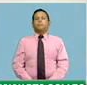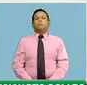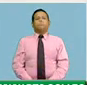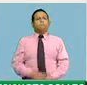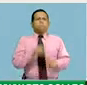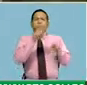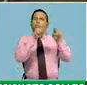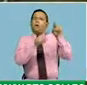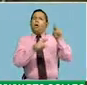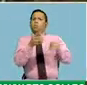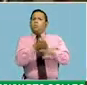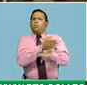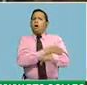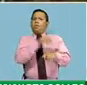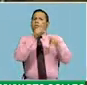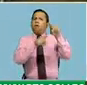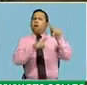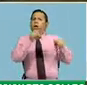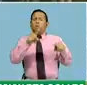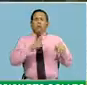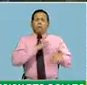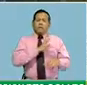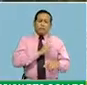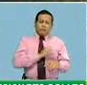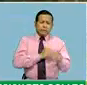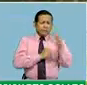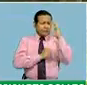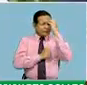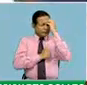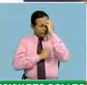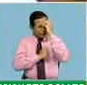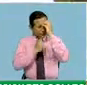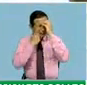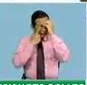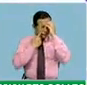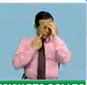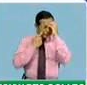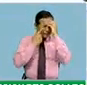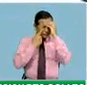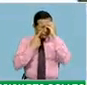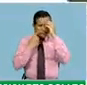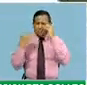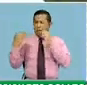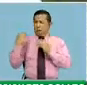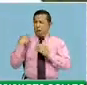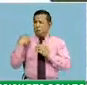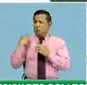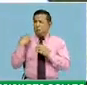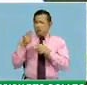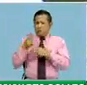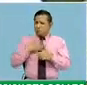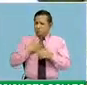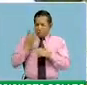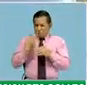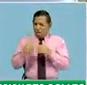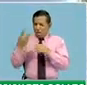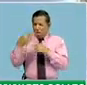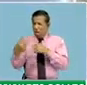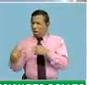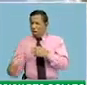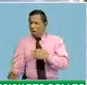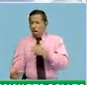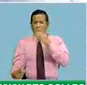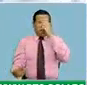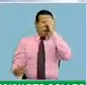Para unos han sido momentos de mucho dolor y angustia. Y la novia fue a decir que mi hermano se estaba ahogando y ya pues vine corriendo para acá a buscarlo y nunca lo encontré. No sé cómo